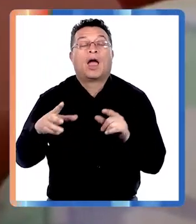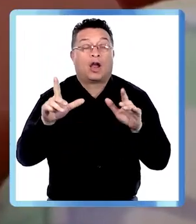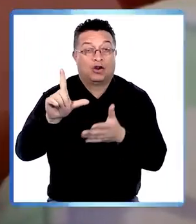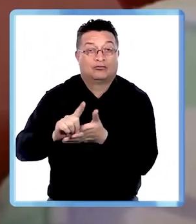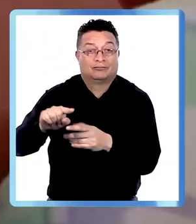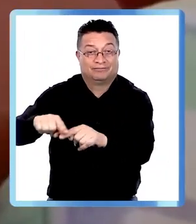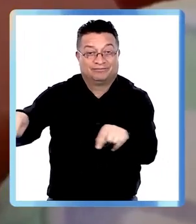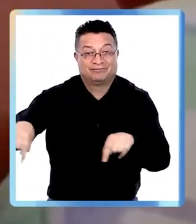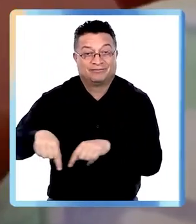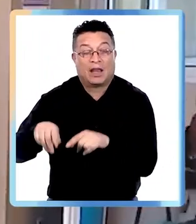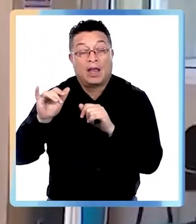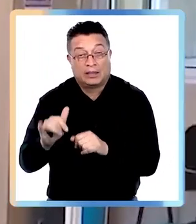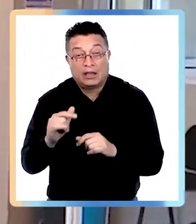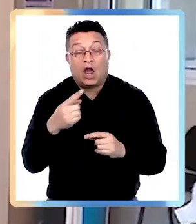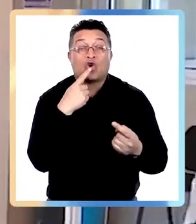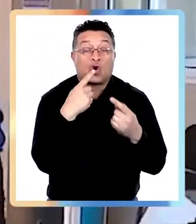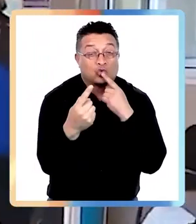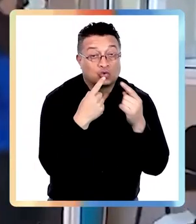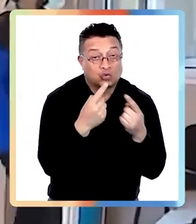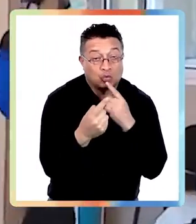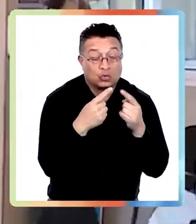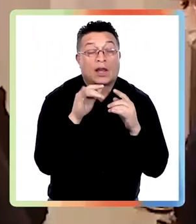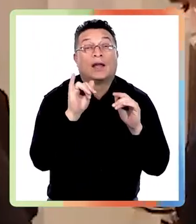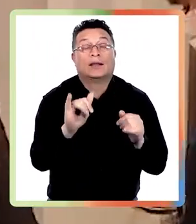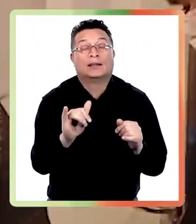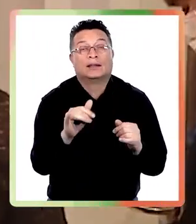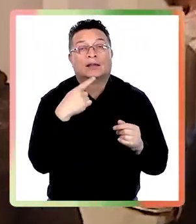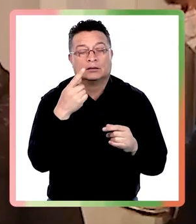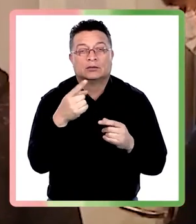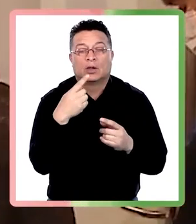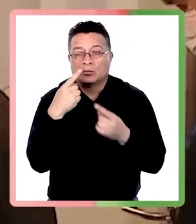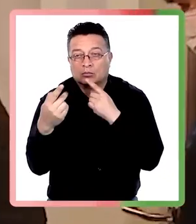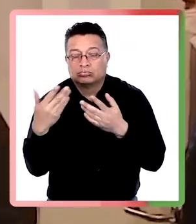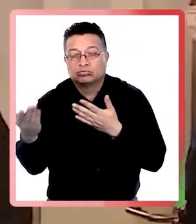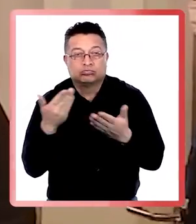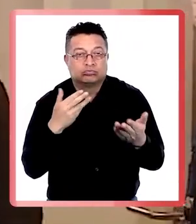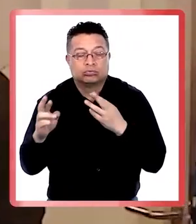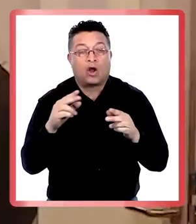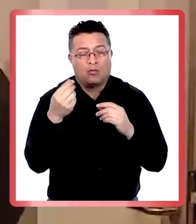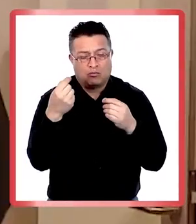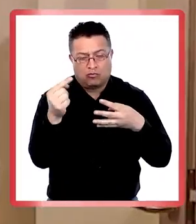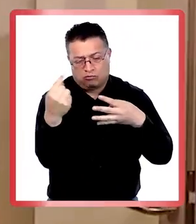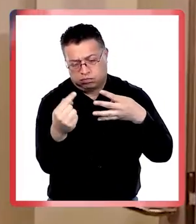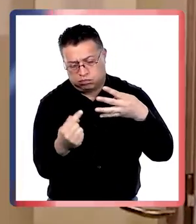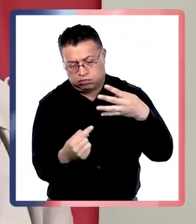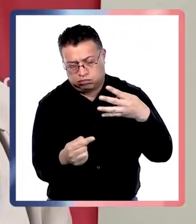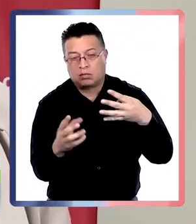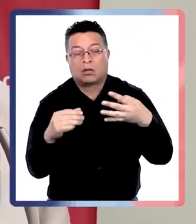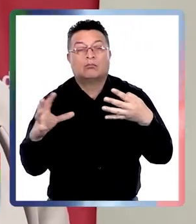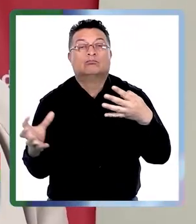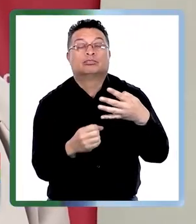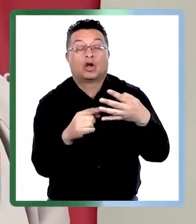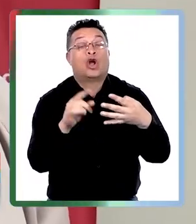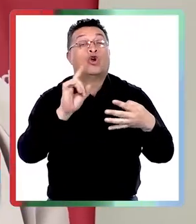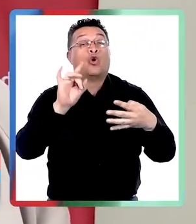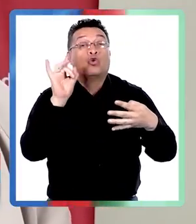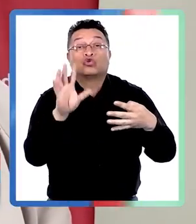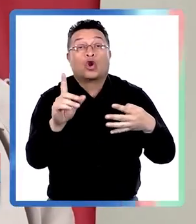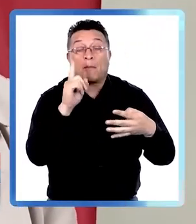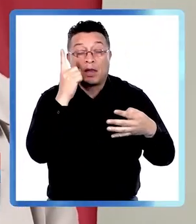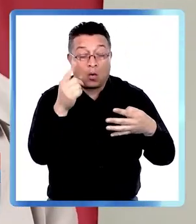también tenemos temas con, por ejemplo, las consultas, la referencia y la contrarreferencia. Son varios indicadores para llegar al